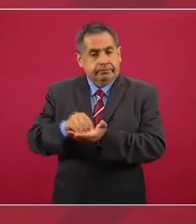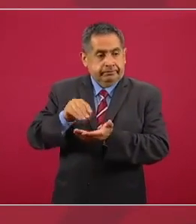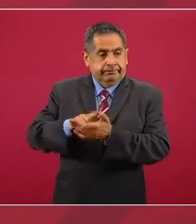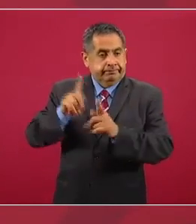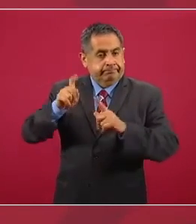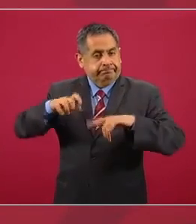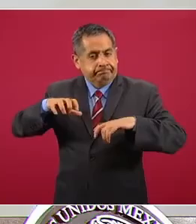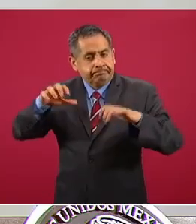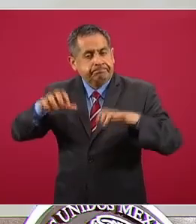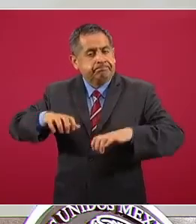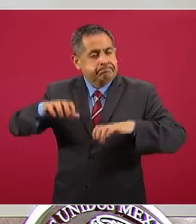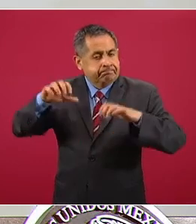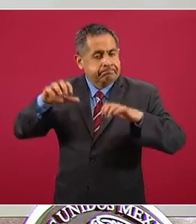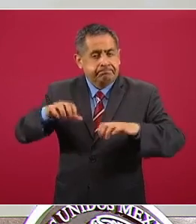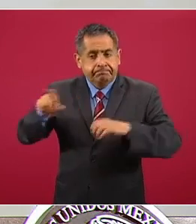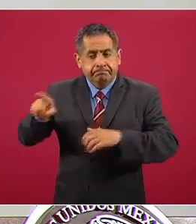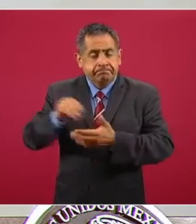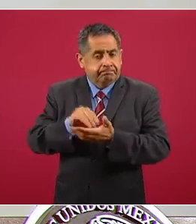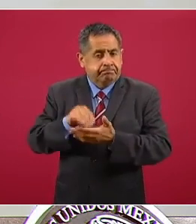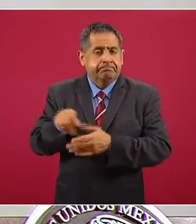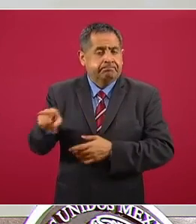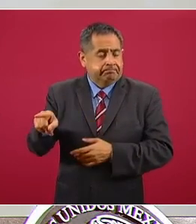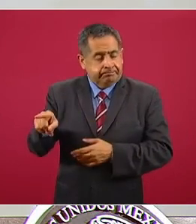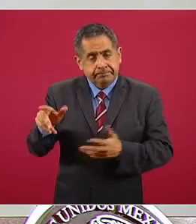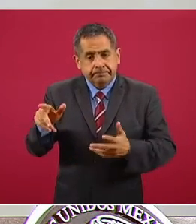lloviendo, está